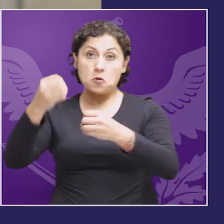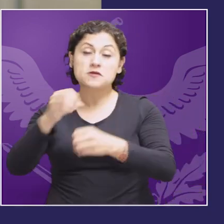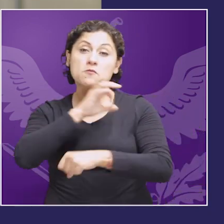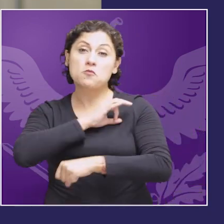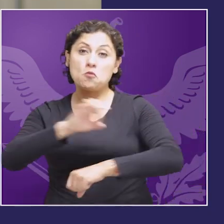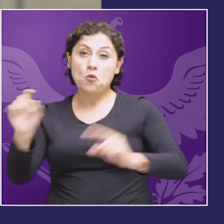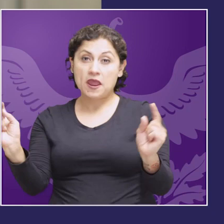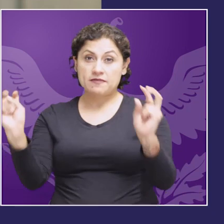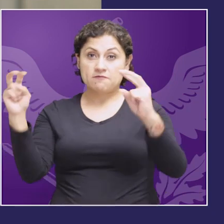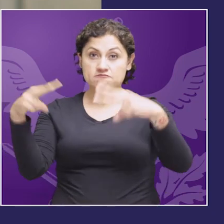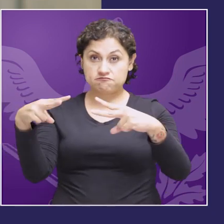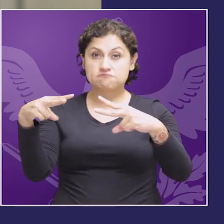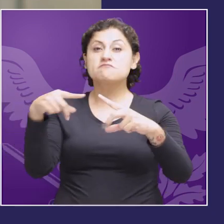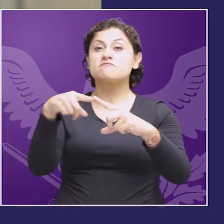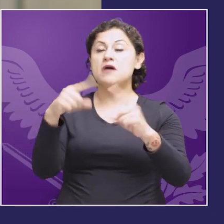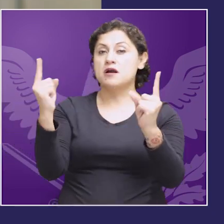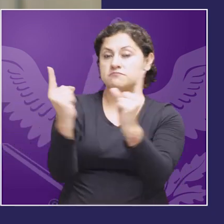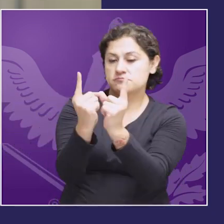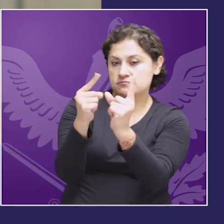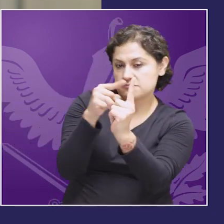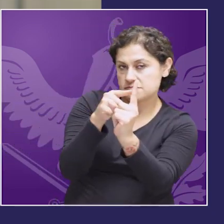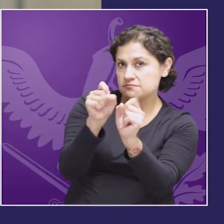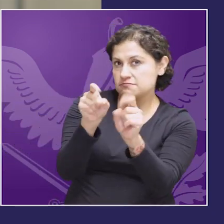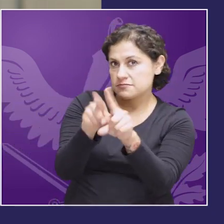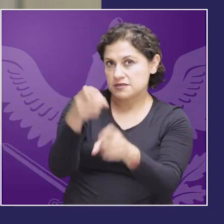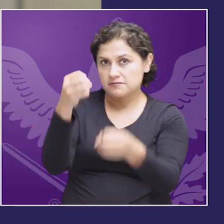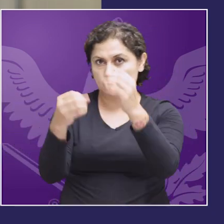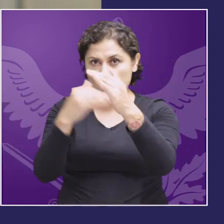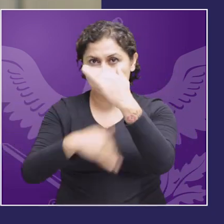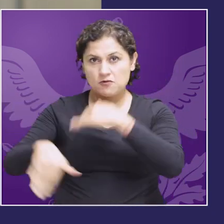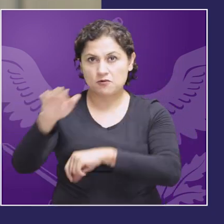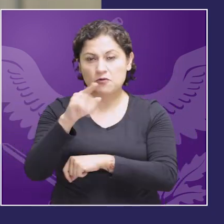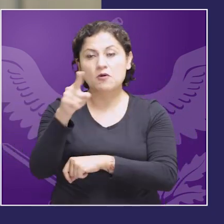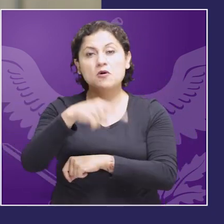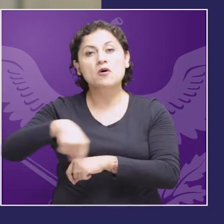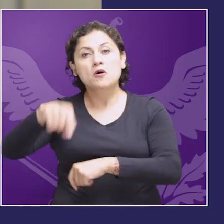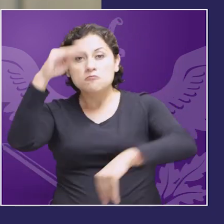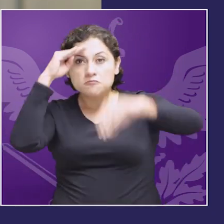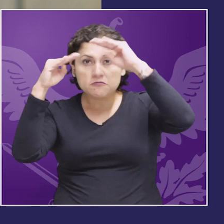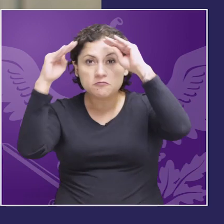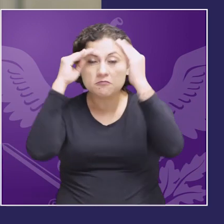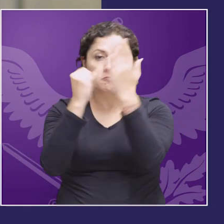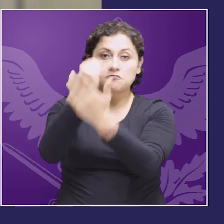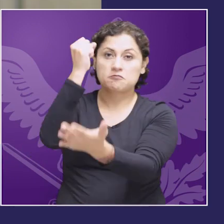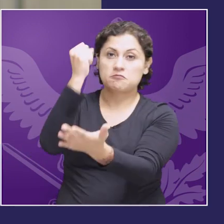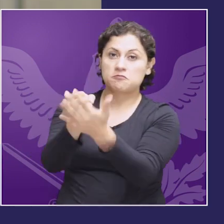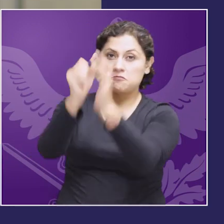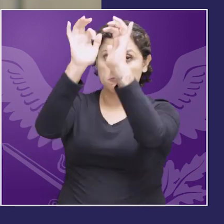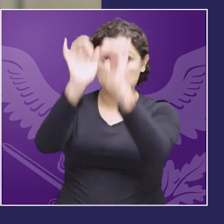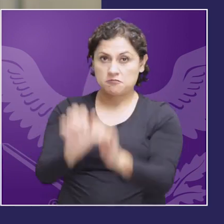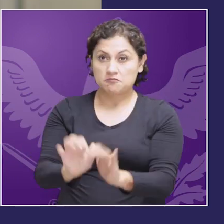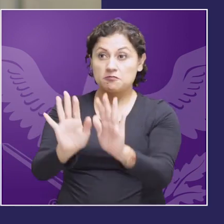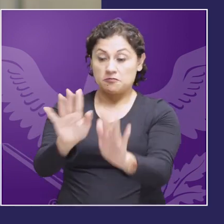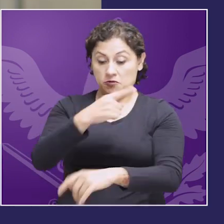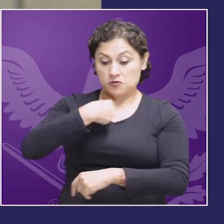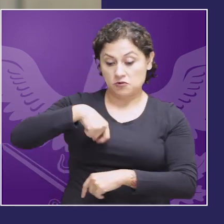sentencia. Nosotros en la Comisión Permanente de Género y Acceso a la Justicia estamos ahora promoviendo un